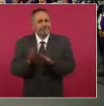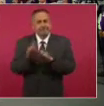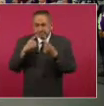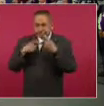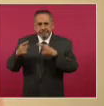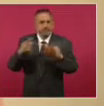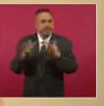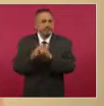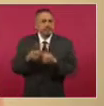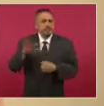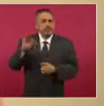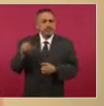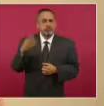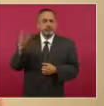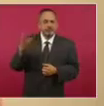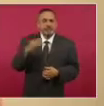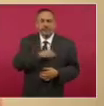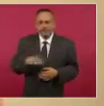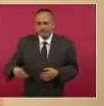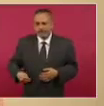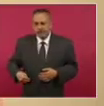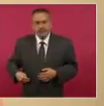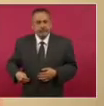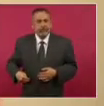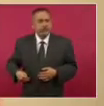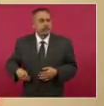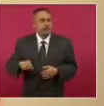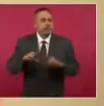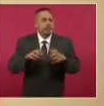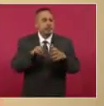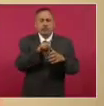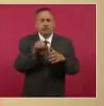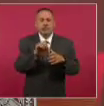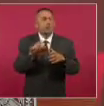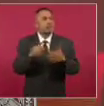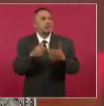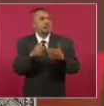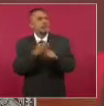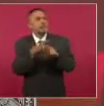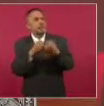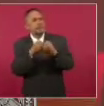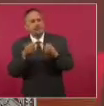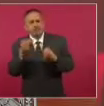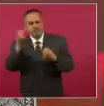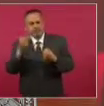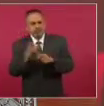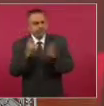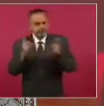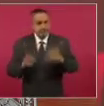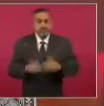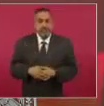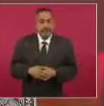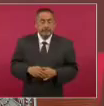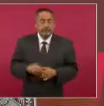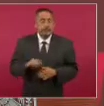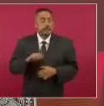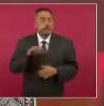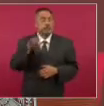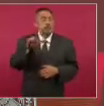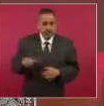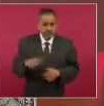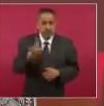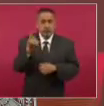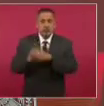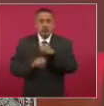los 43 municipios ubicados en la zona libre de la frontera norte. Un año después, con resultados en